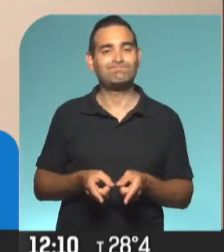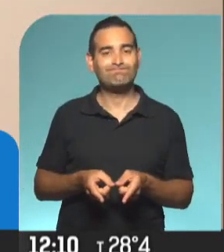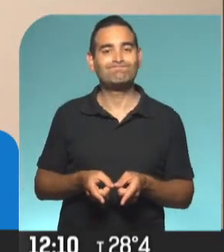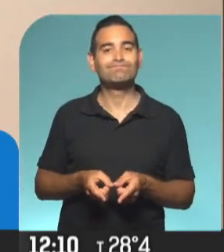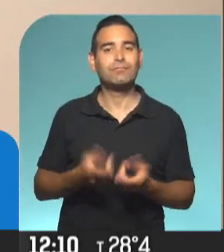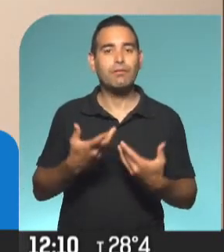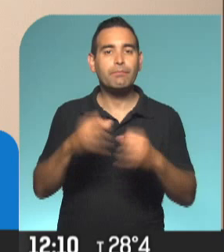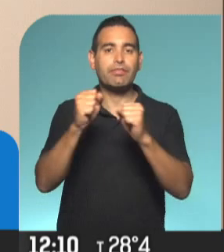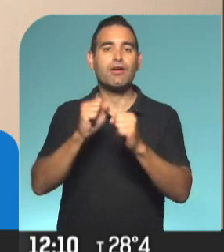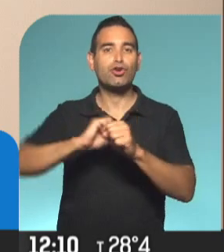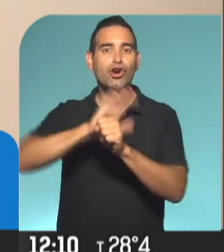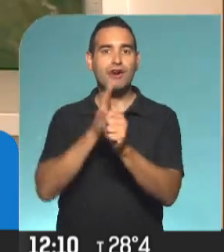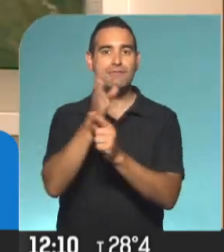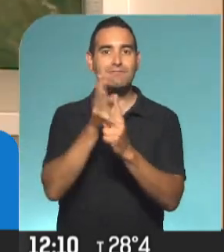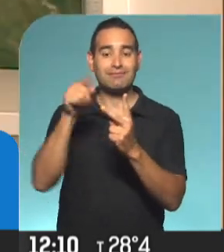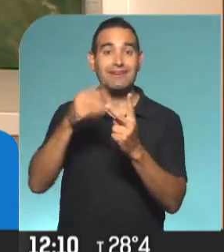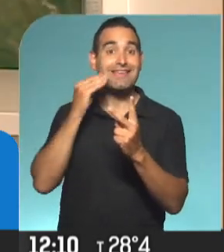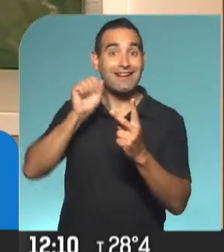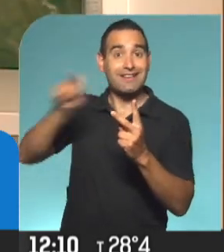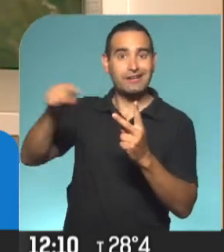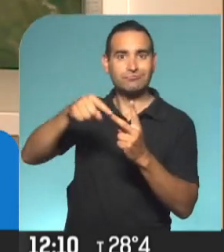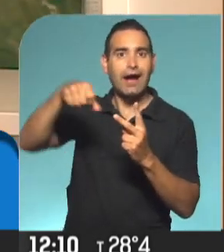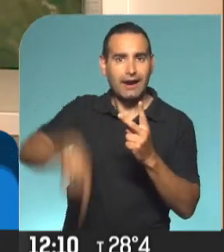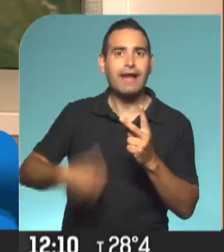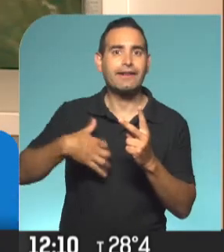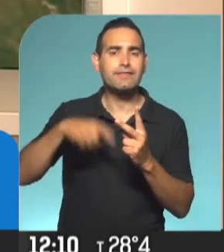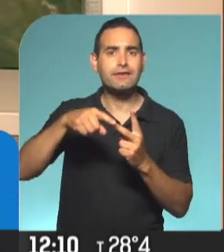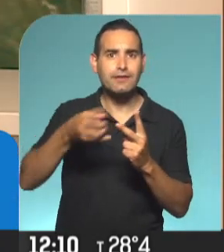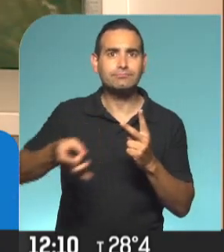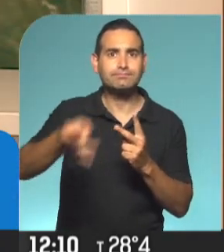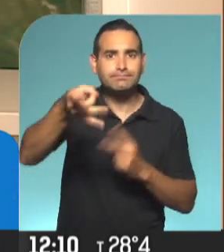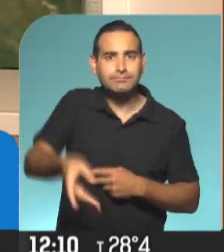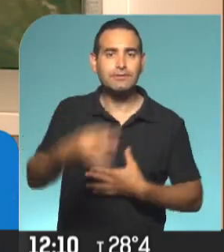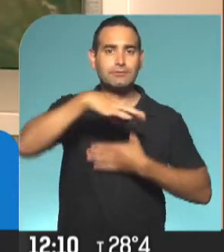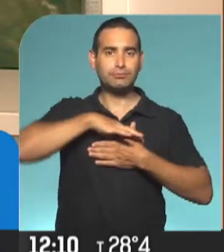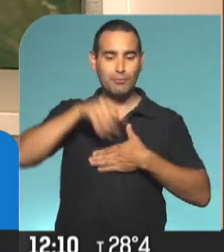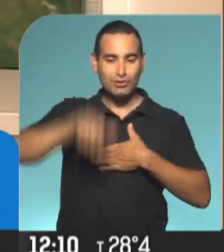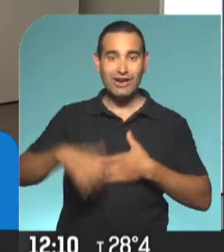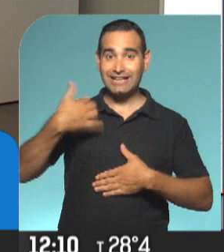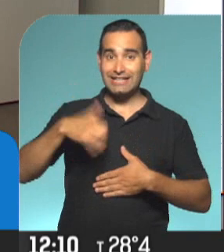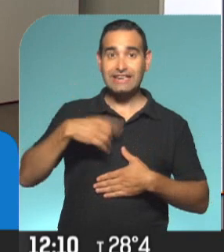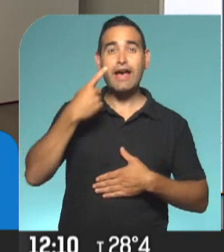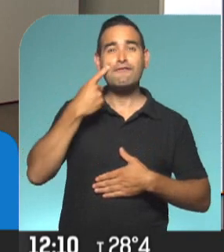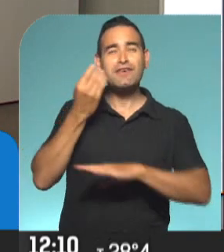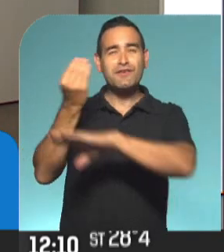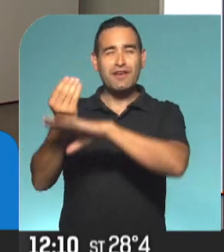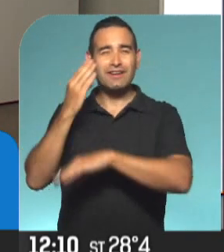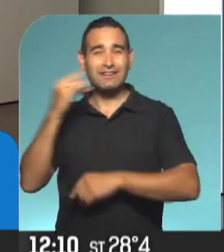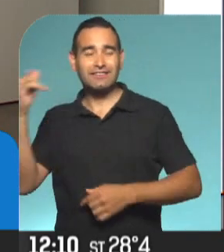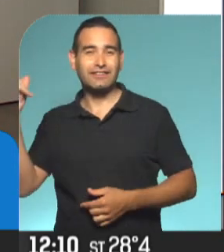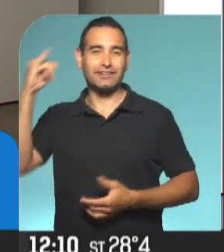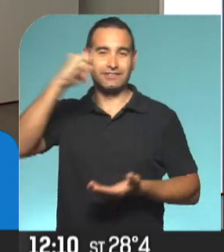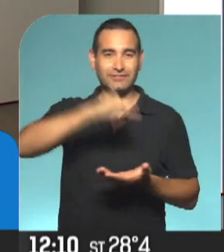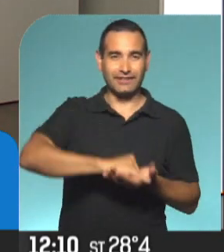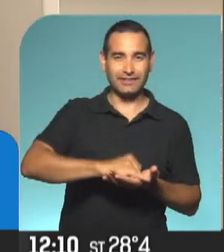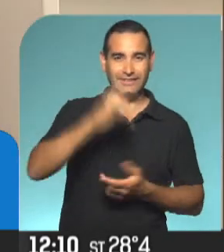se conoce como la nueva cepa británica en la Argentina, a través de un ciudadano argentino que reside en el Reino Unido, que arribó a Ezeiza el mes